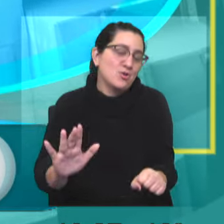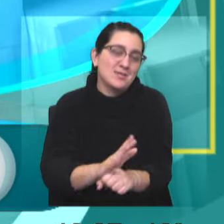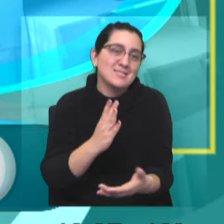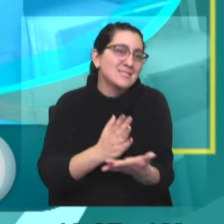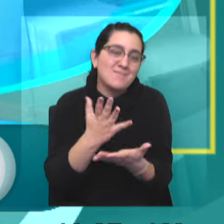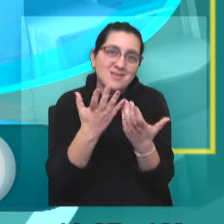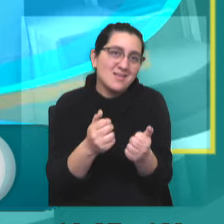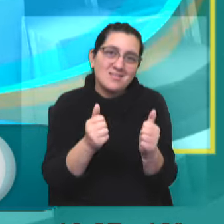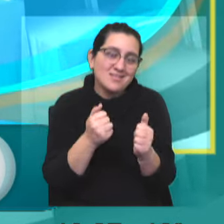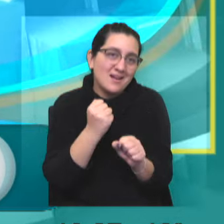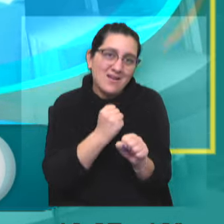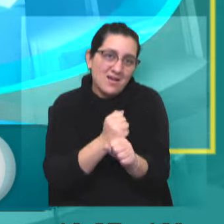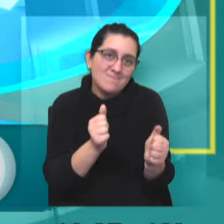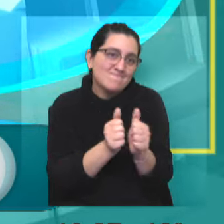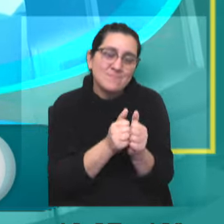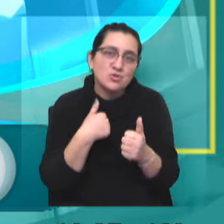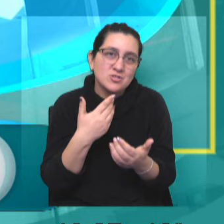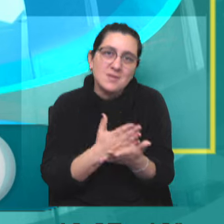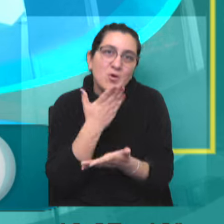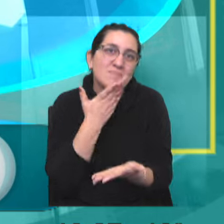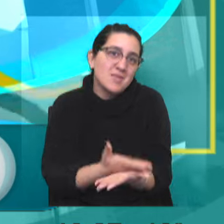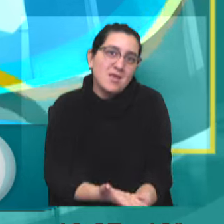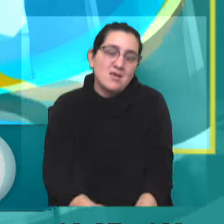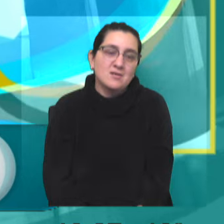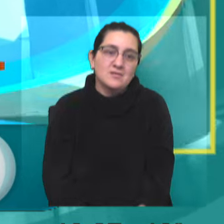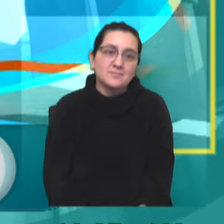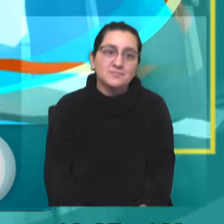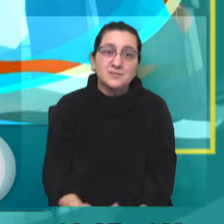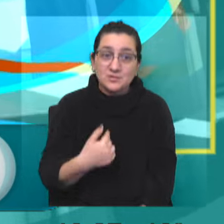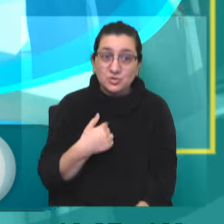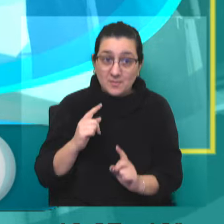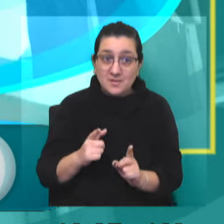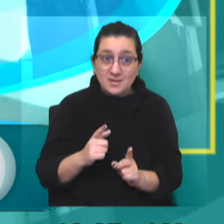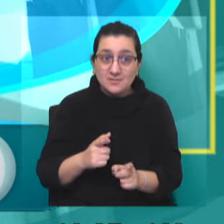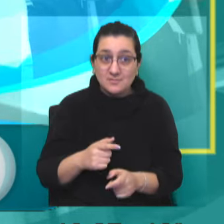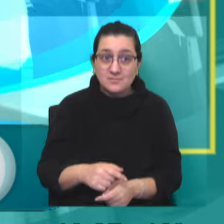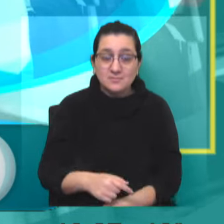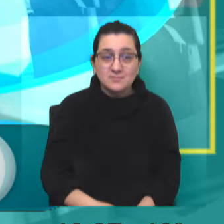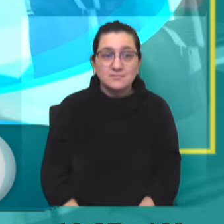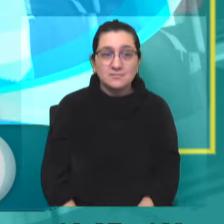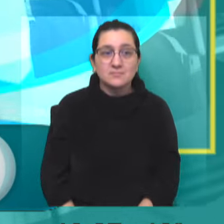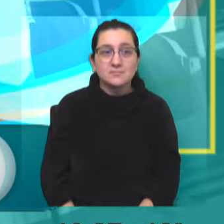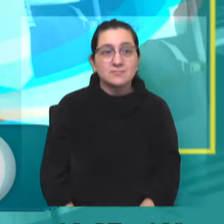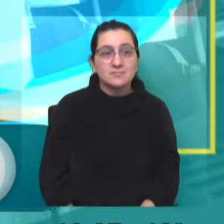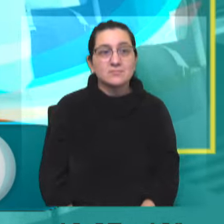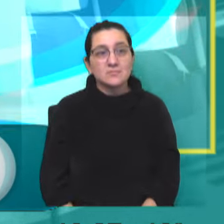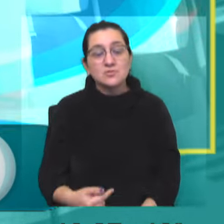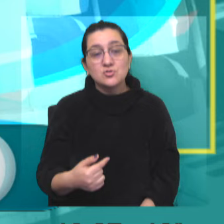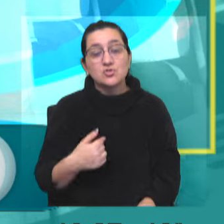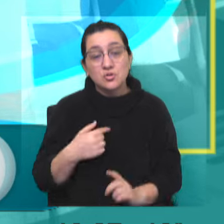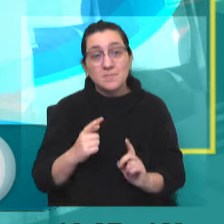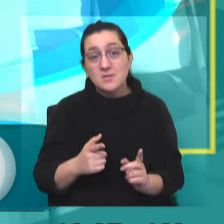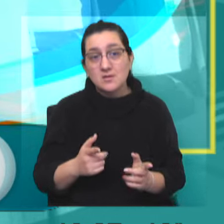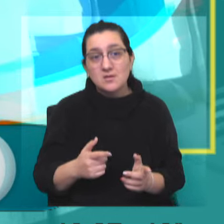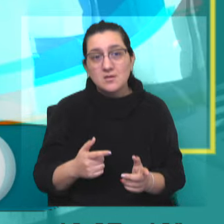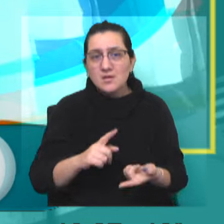trabajar, admirado por mí de mucho tiempo. Entonces, y estoy yo también metiendo la sal, creo, en el guiso, en lo que hablamos del guiso. ¿Sabes